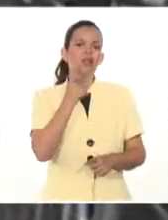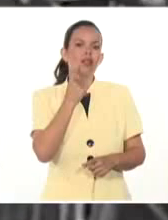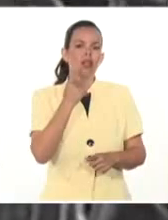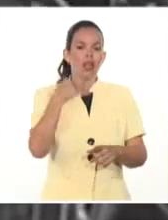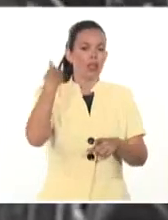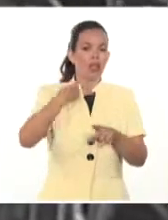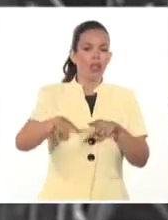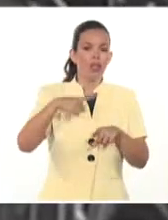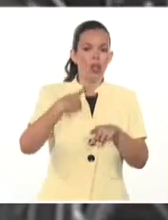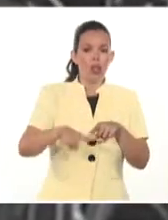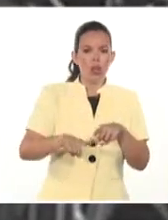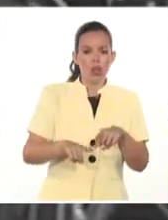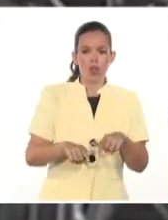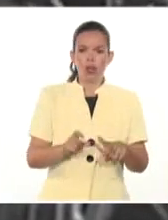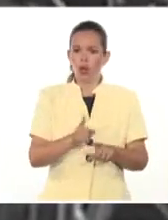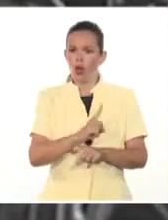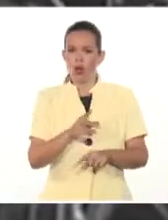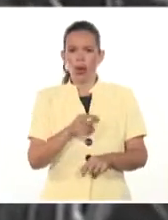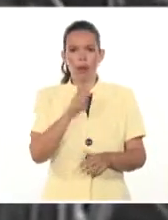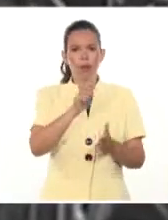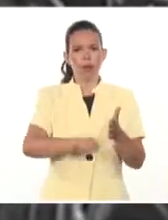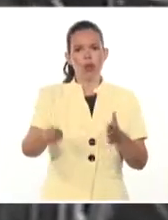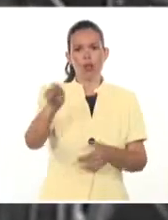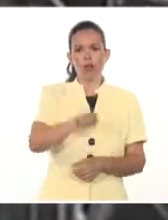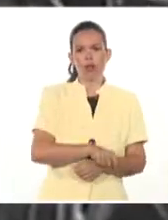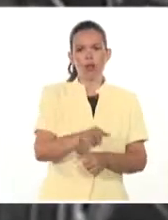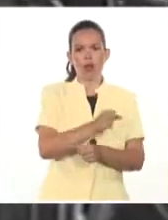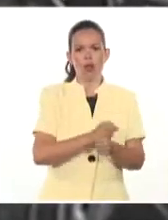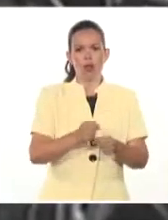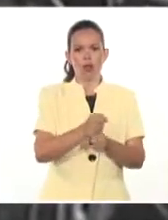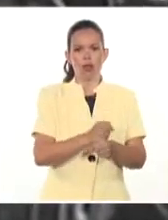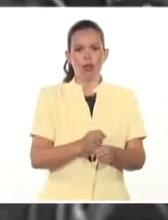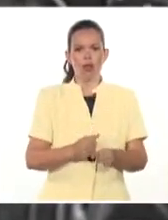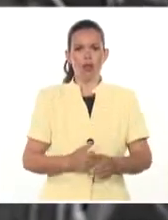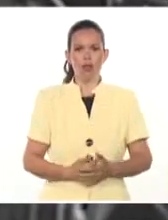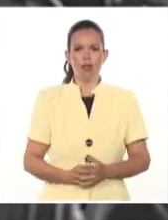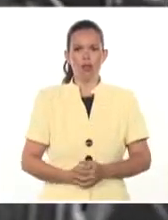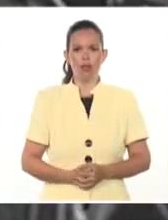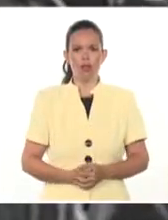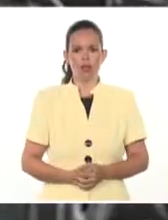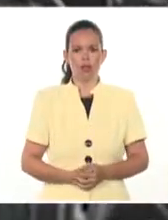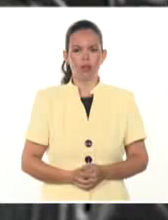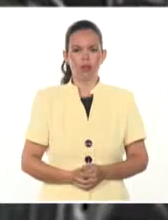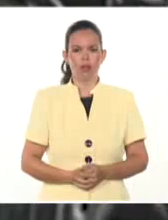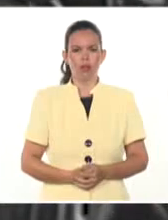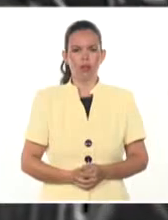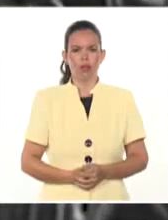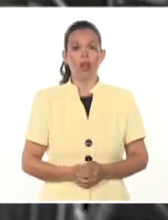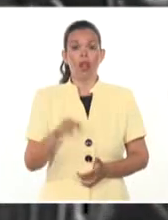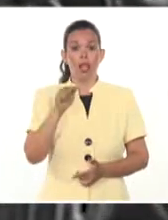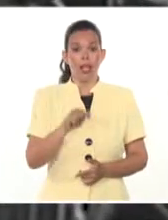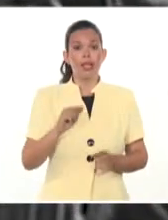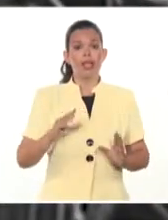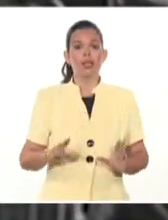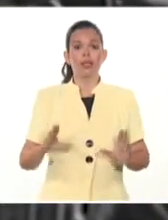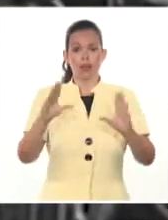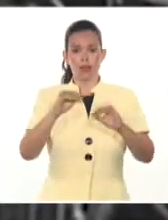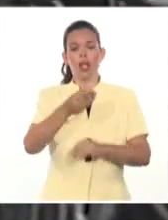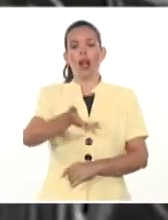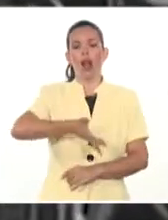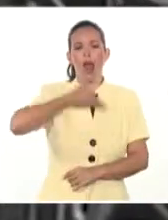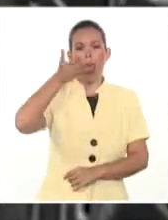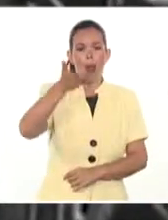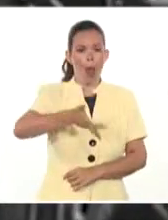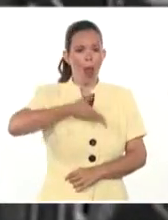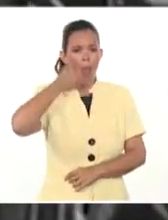eines überspitzten jüdischen Intellektualismus ist nun zu Ende. Goebbels llamó esa noche a combatir la intelectualidad